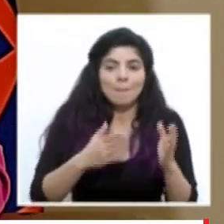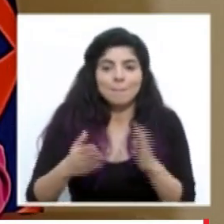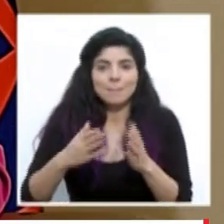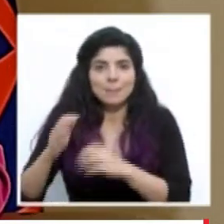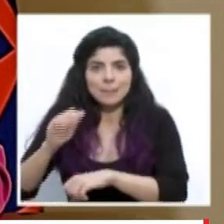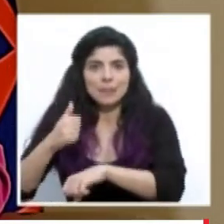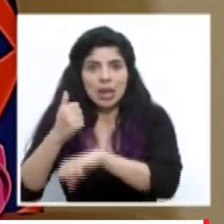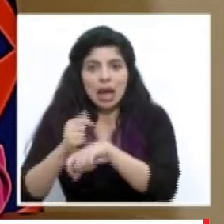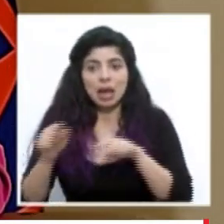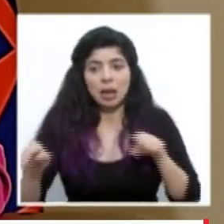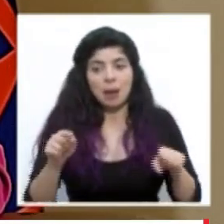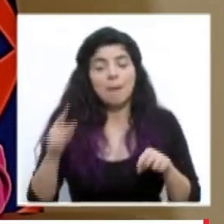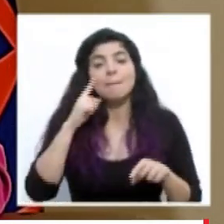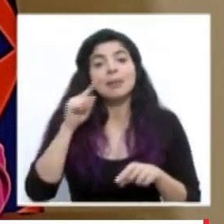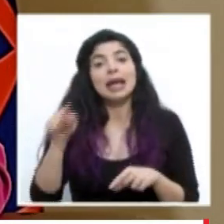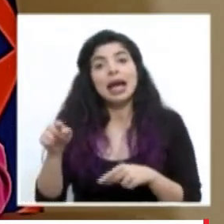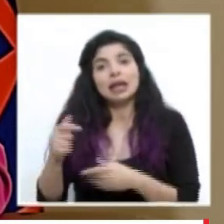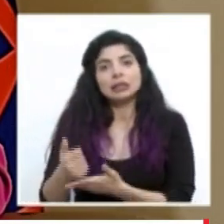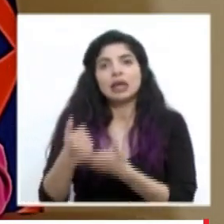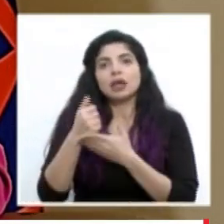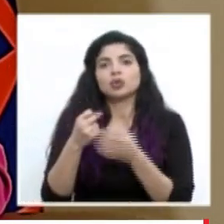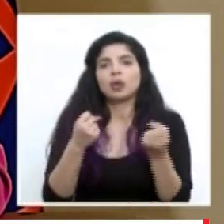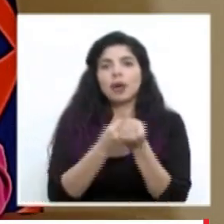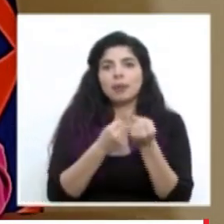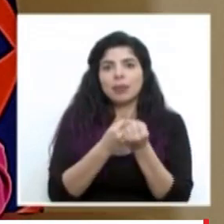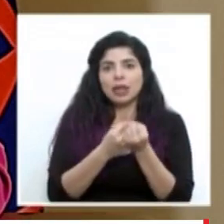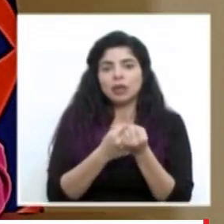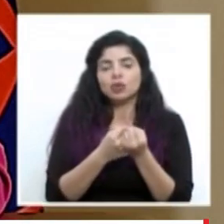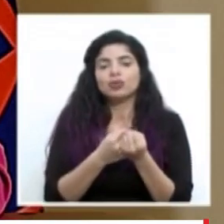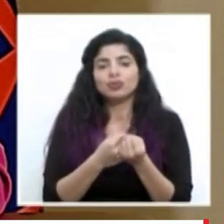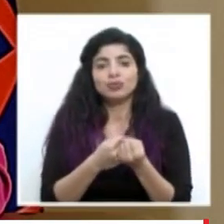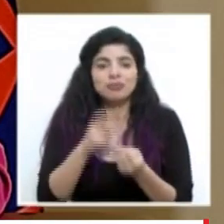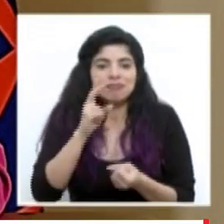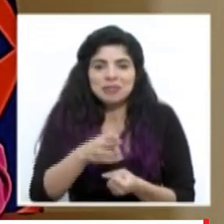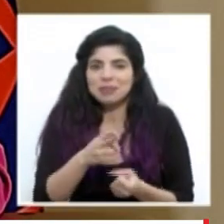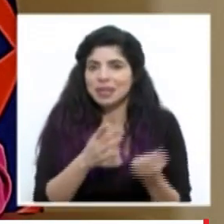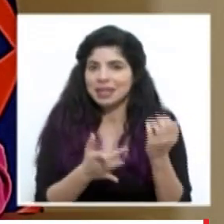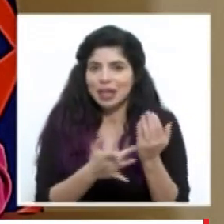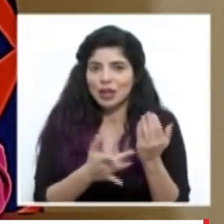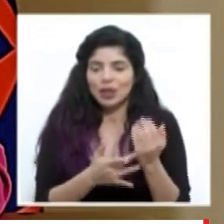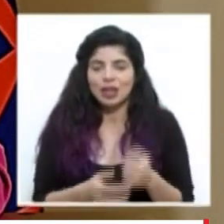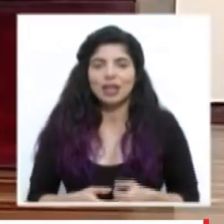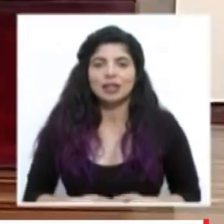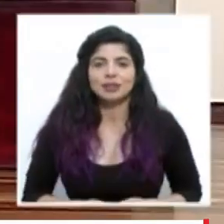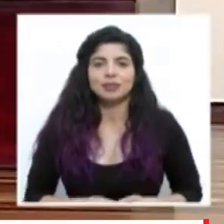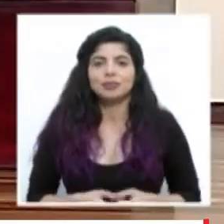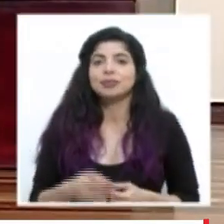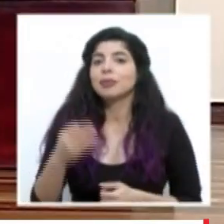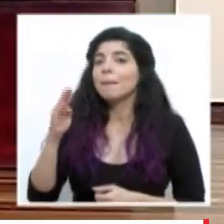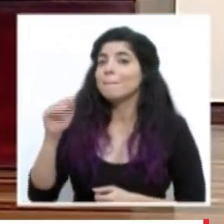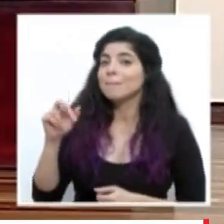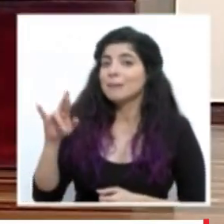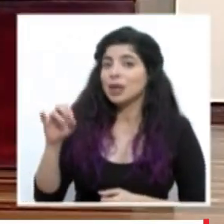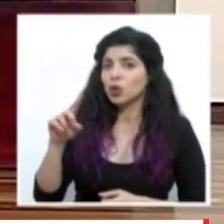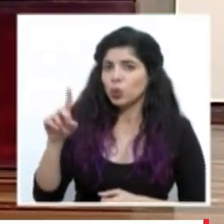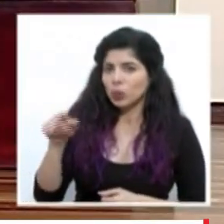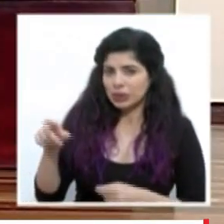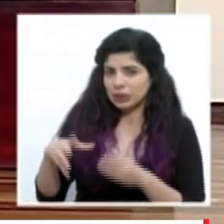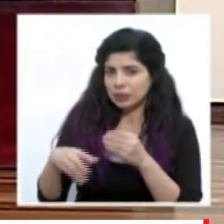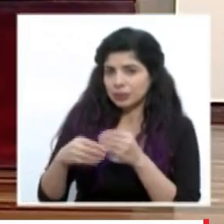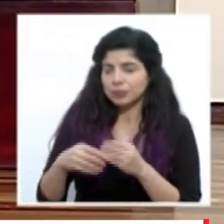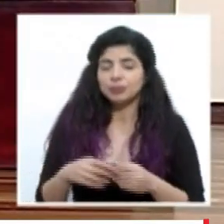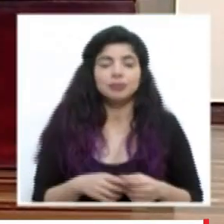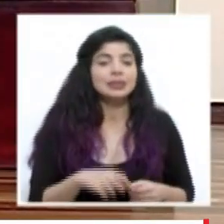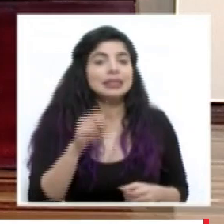mismo, para que también sirva como backup de esta misma tecnología. El doctor Mario Ruiz va a